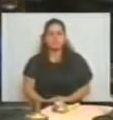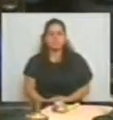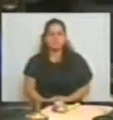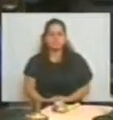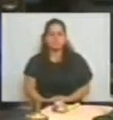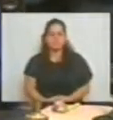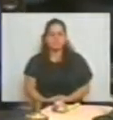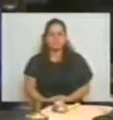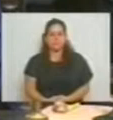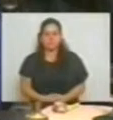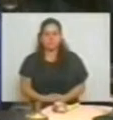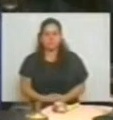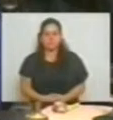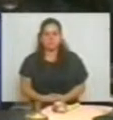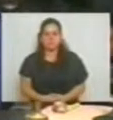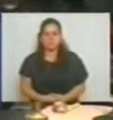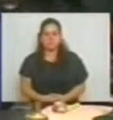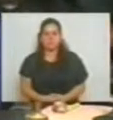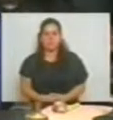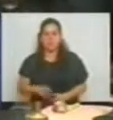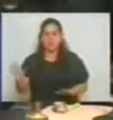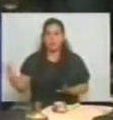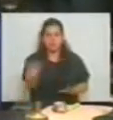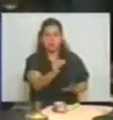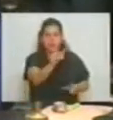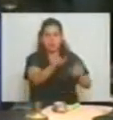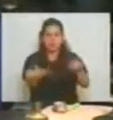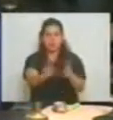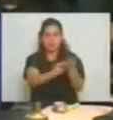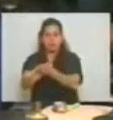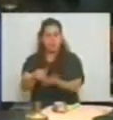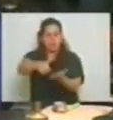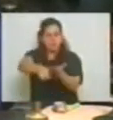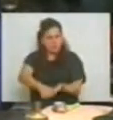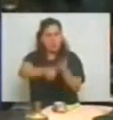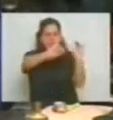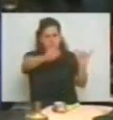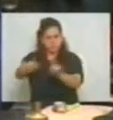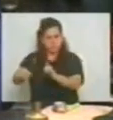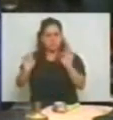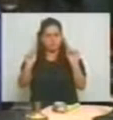dólar 9,45, el crecimiento 2,8%. Dios los oiga.